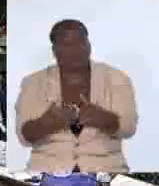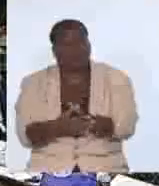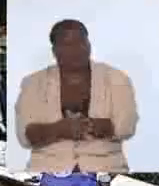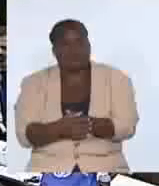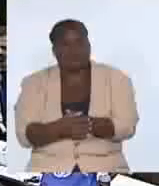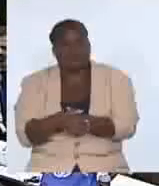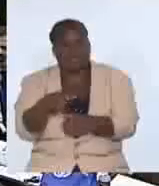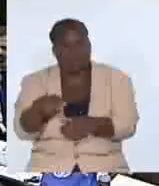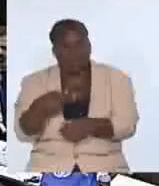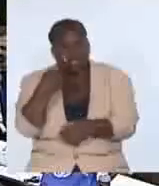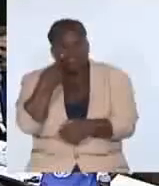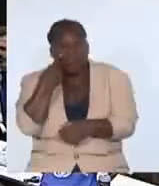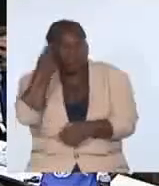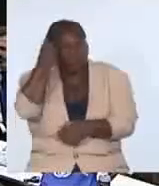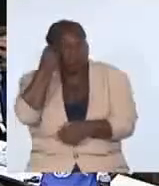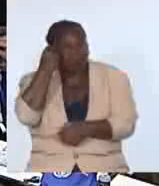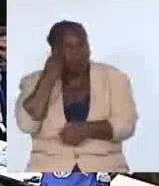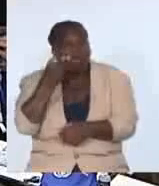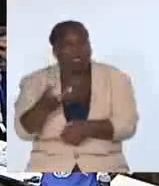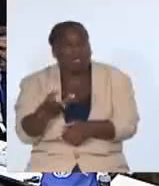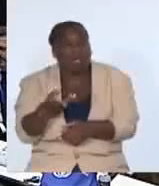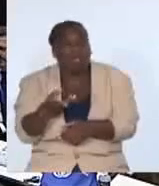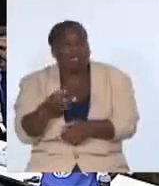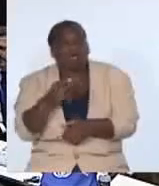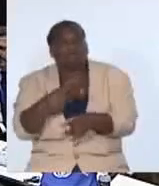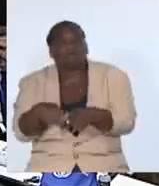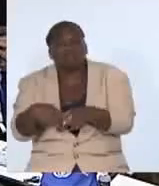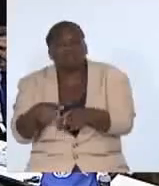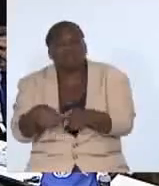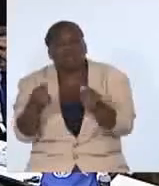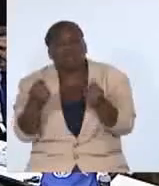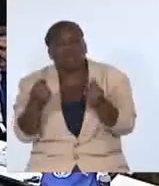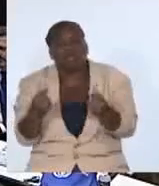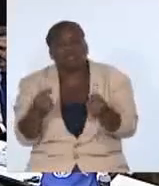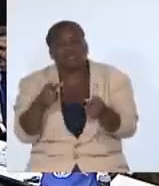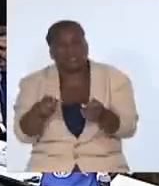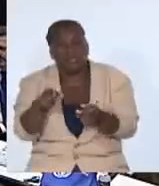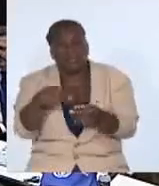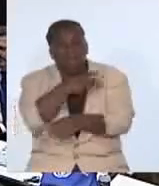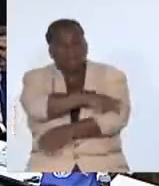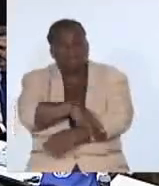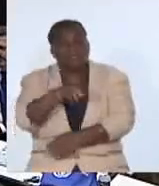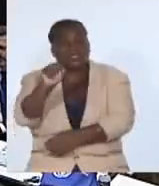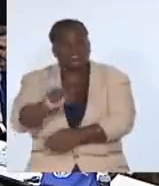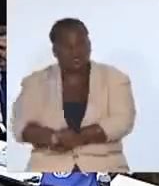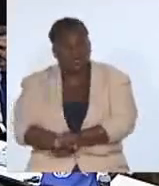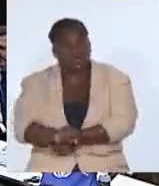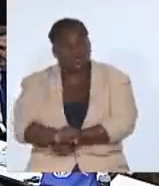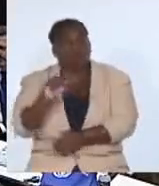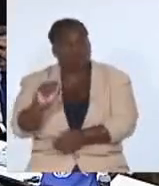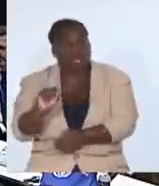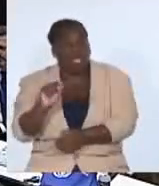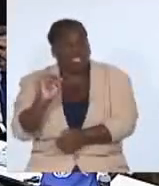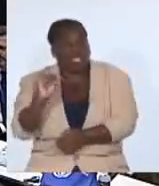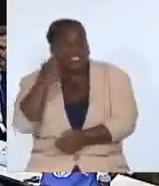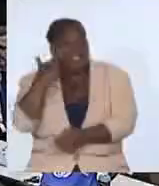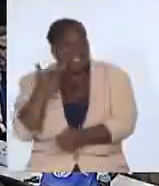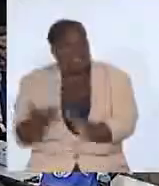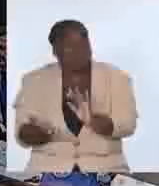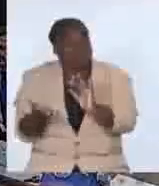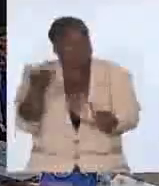a los mercados financieros Las Naciones del sur se han enfrentado a tasas de interés hasta ocho veces superiores a la de los países